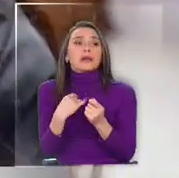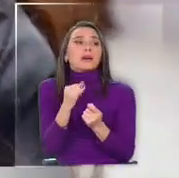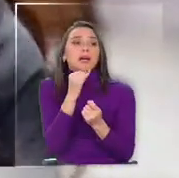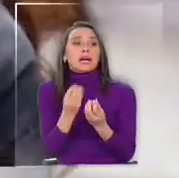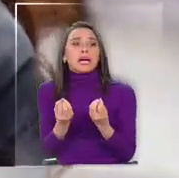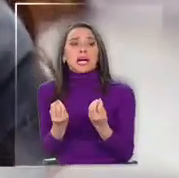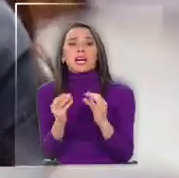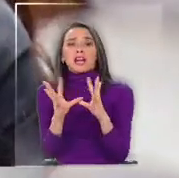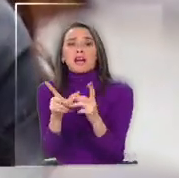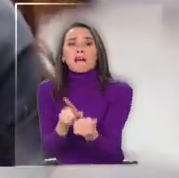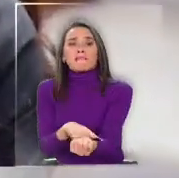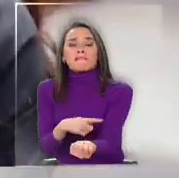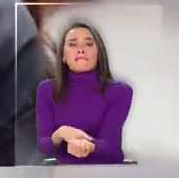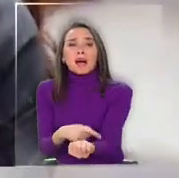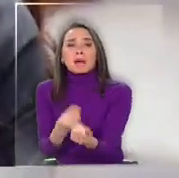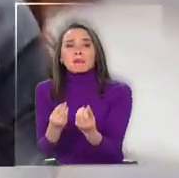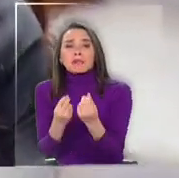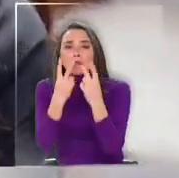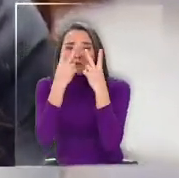familia.